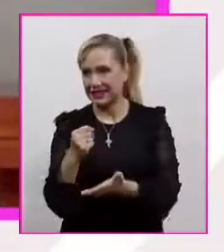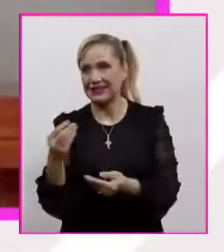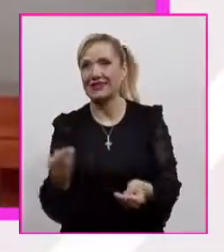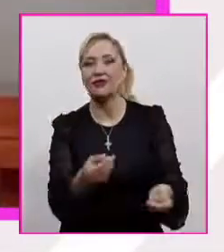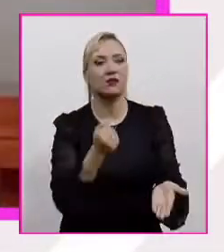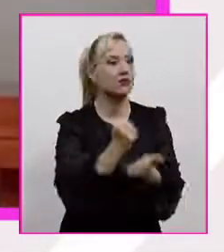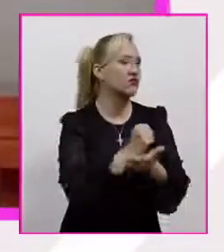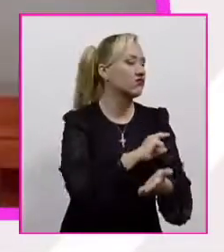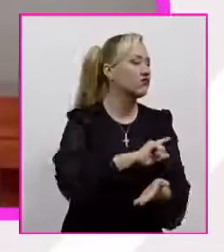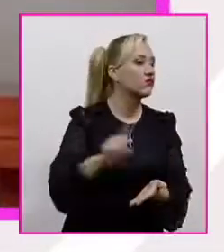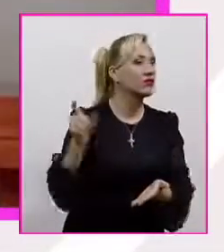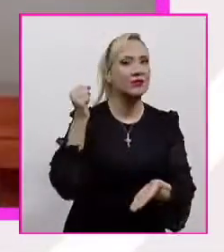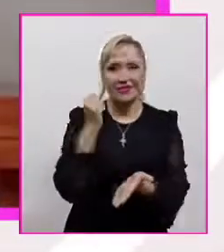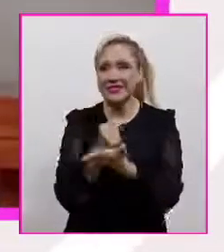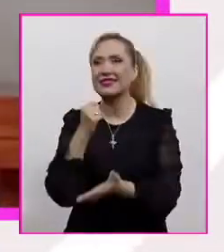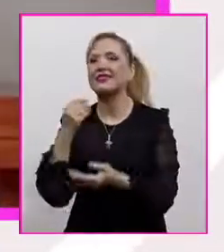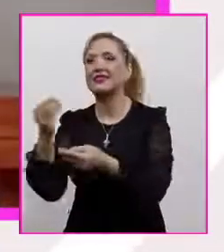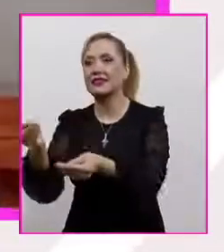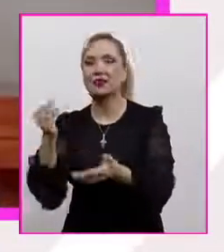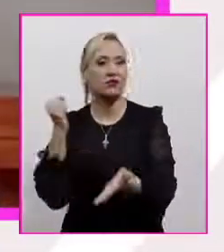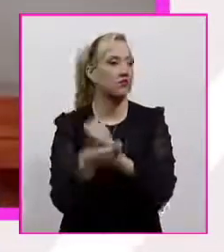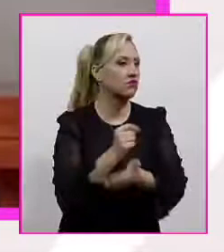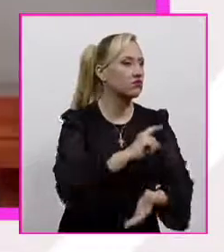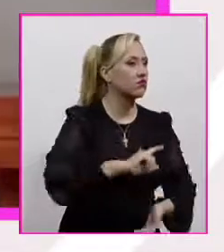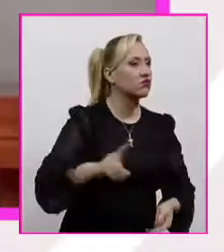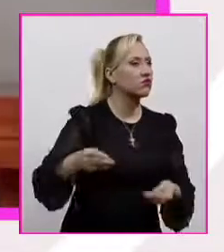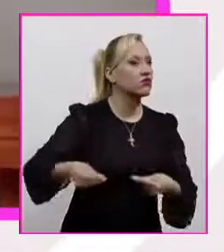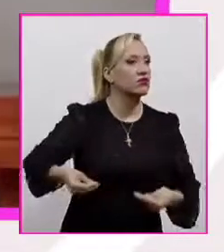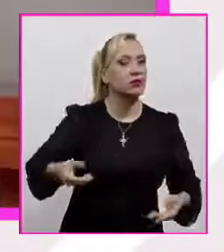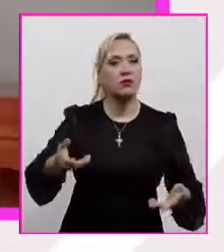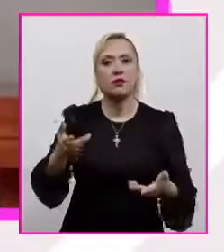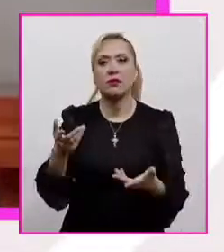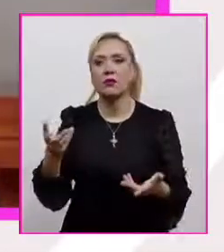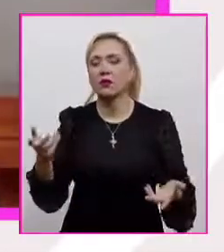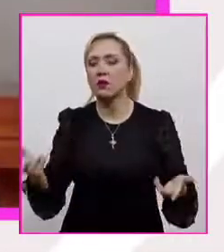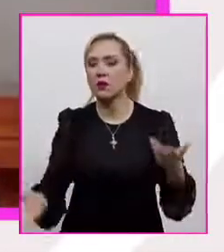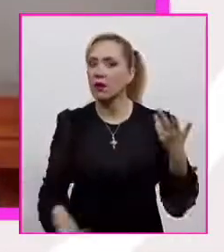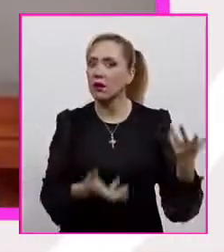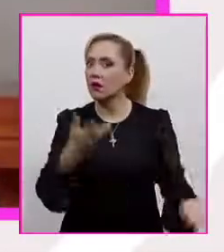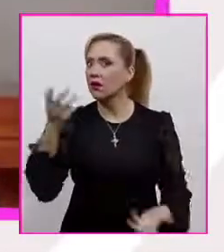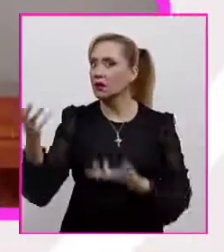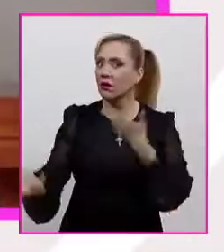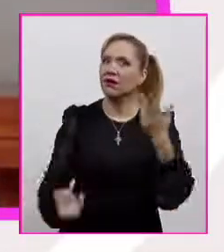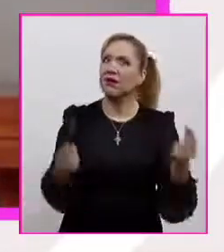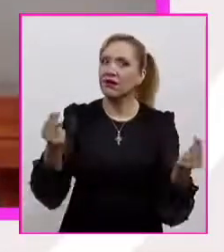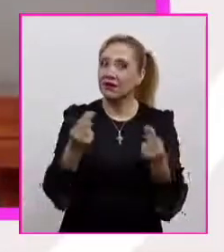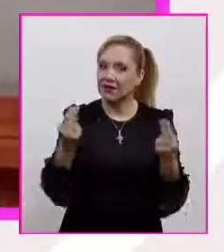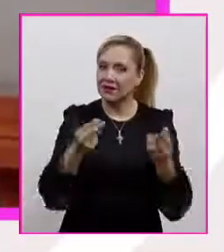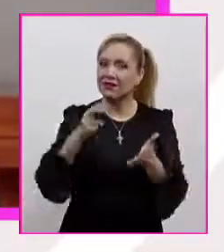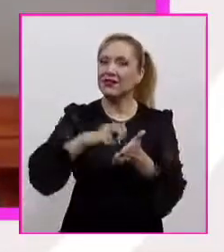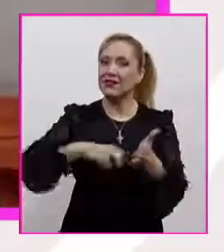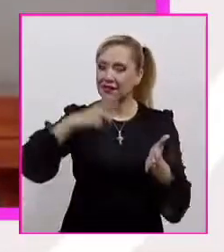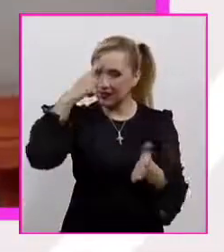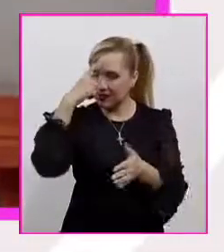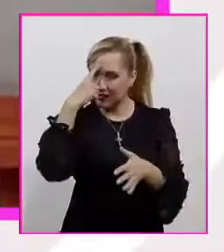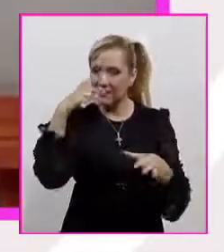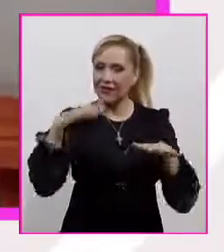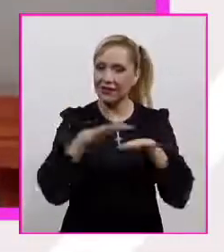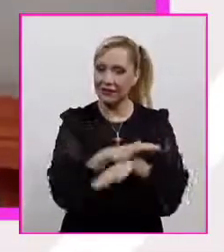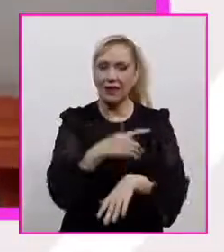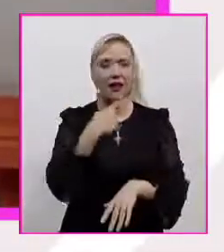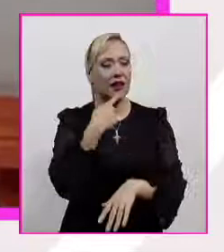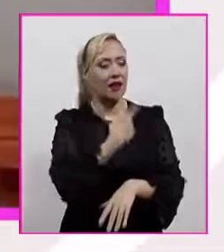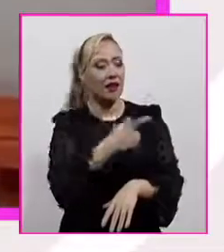una herramienta que puede servir como para interiorizar ese tipo de cuestiones. Ahora, como decía Laura, creo que